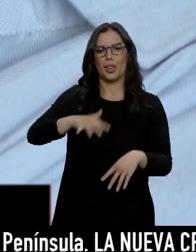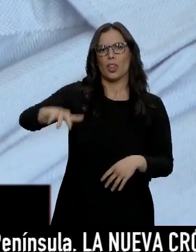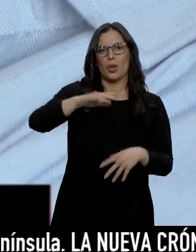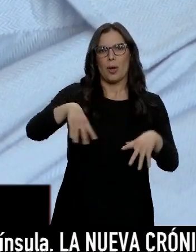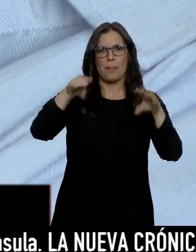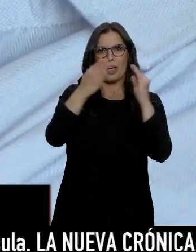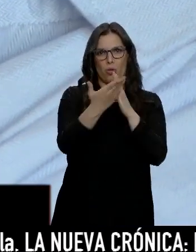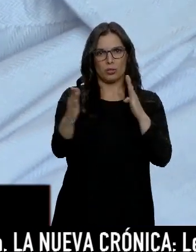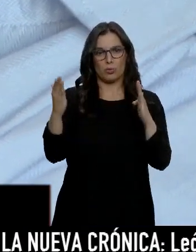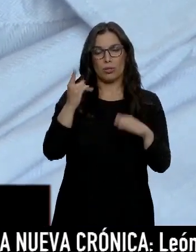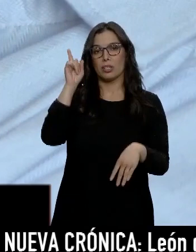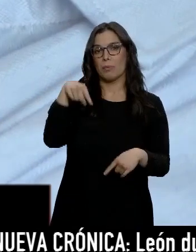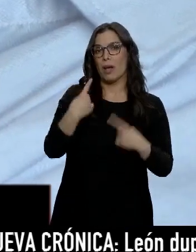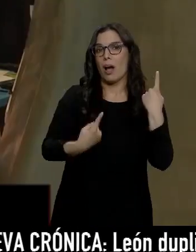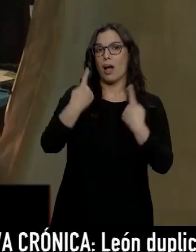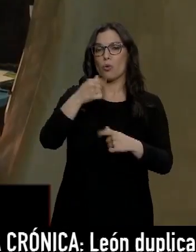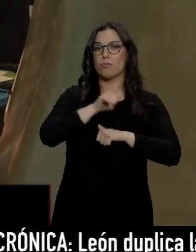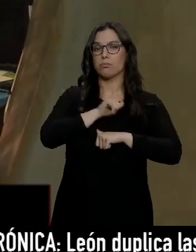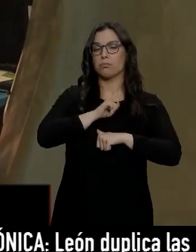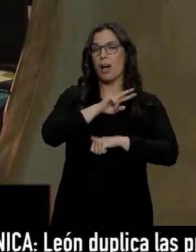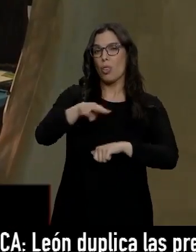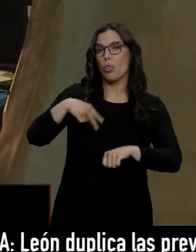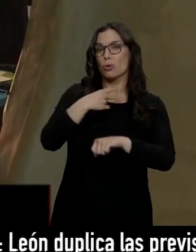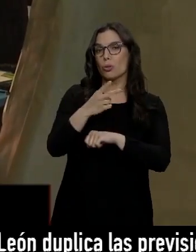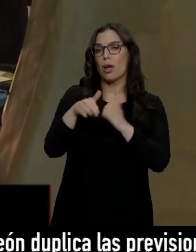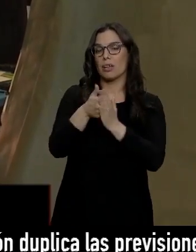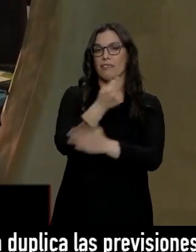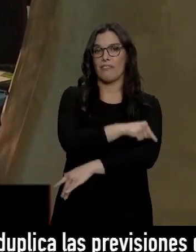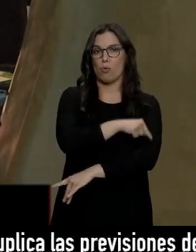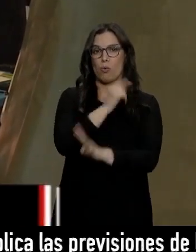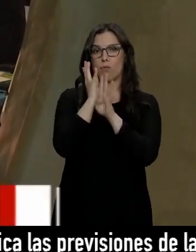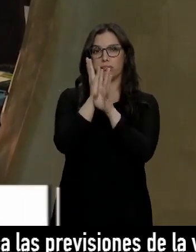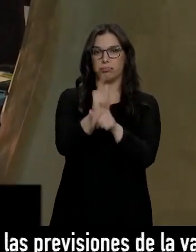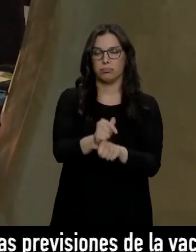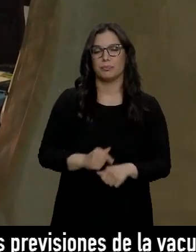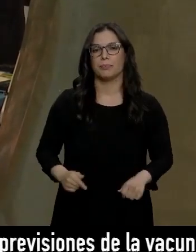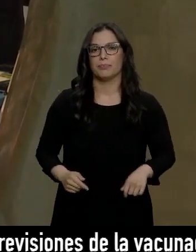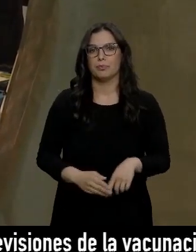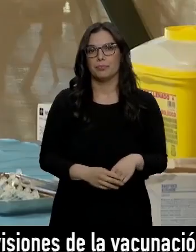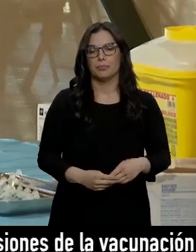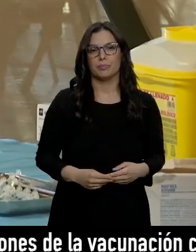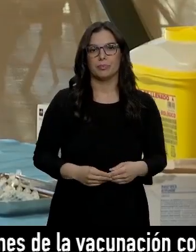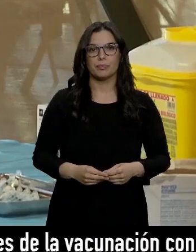Exposiciones y hay quienes han tenido incluso que esperar 2 horas para vacunarse.